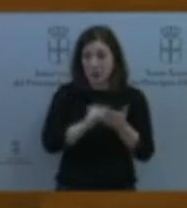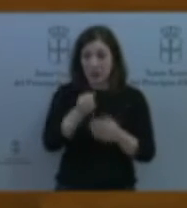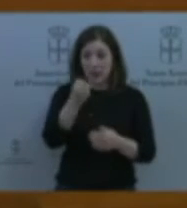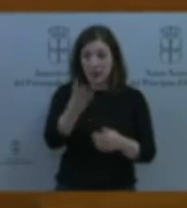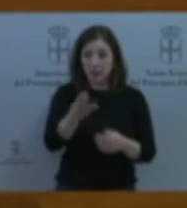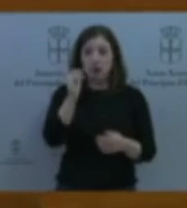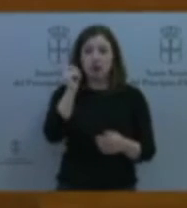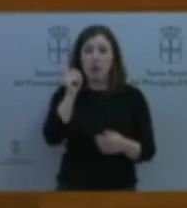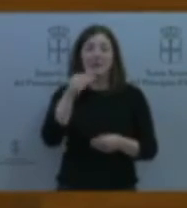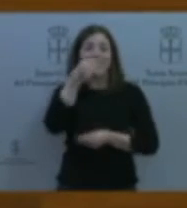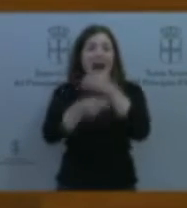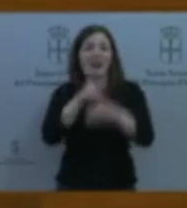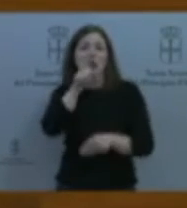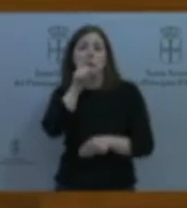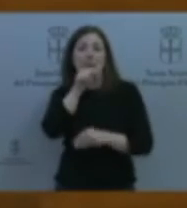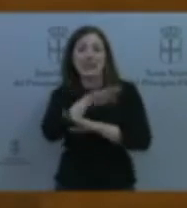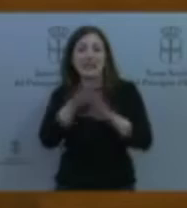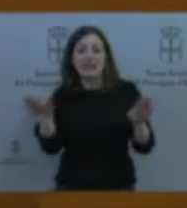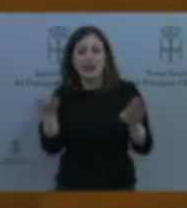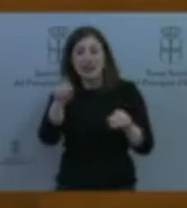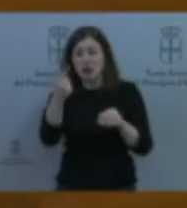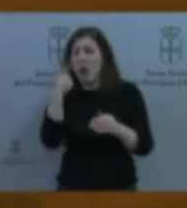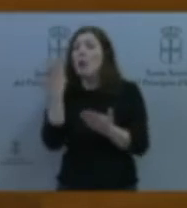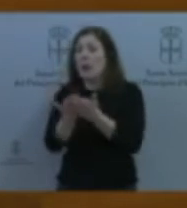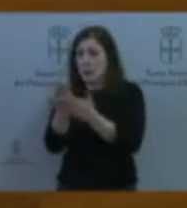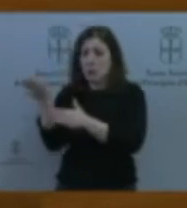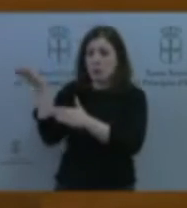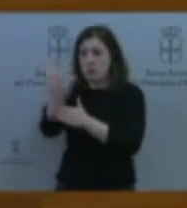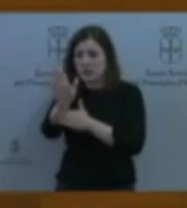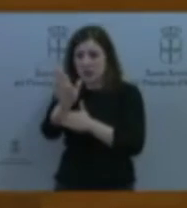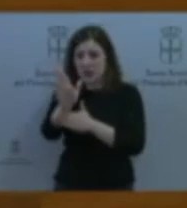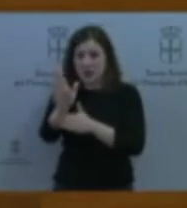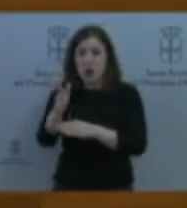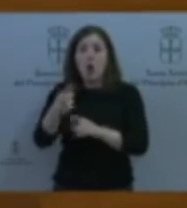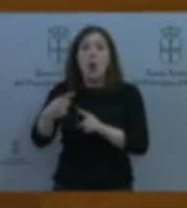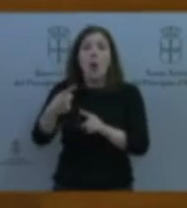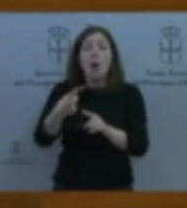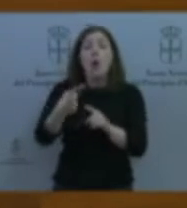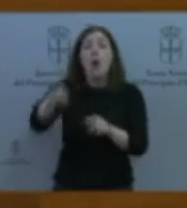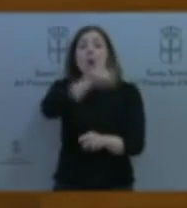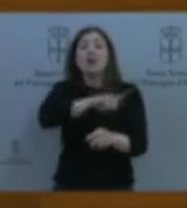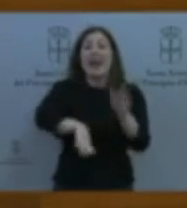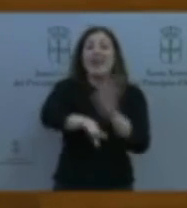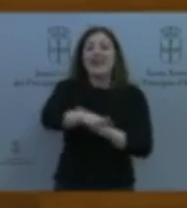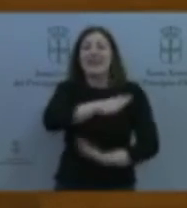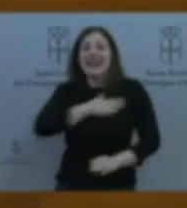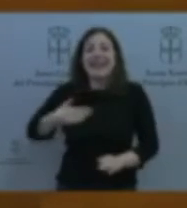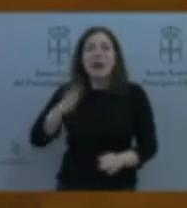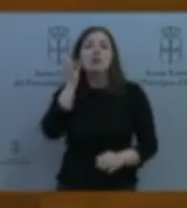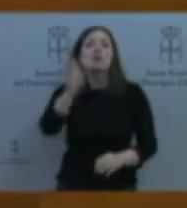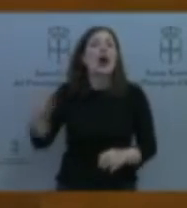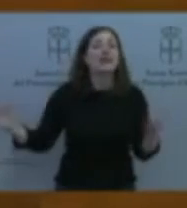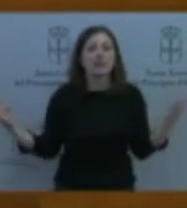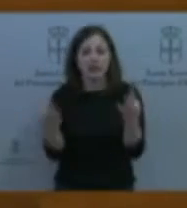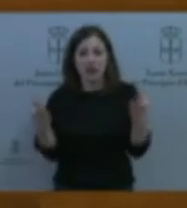un reflejo de lo que quieren para nosotras la ultraderecha. Esto es un reflejo de lo que las mujeres en política pintan para Vox. Esto es lo que está ocurriendo.